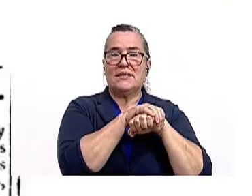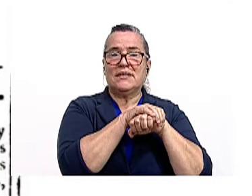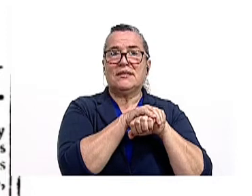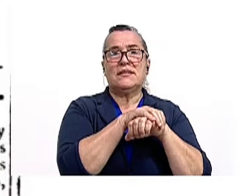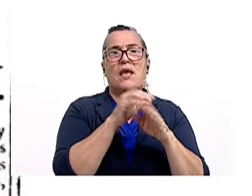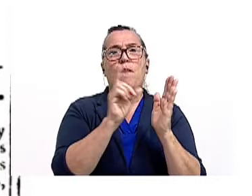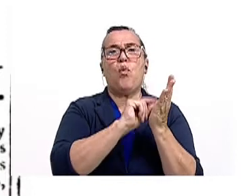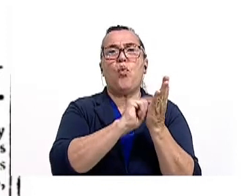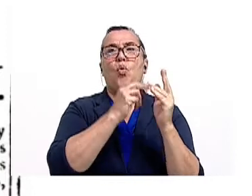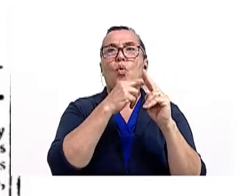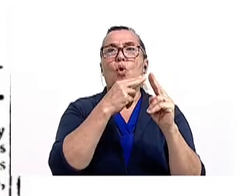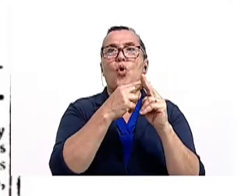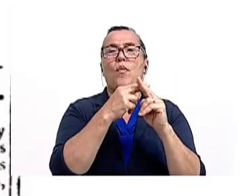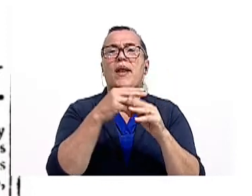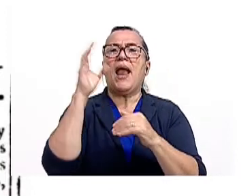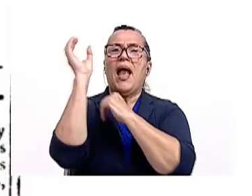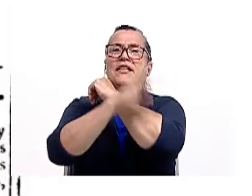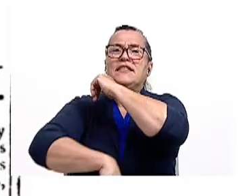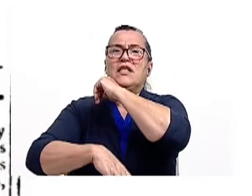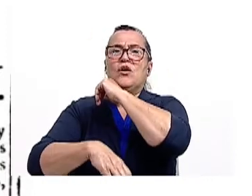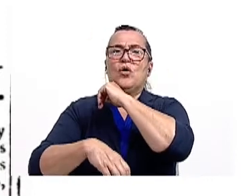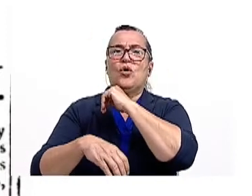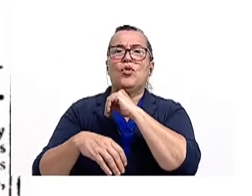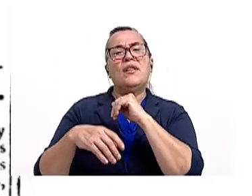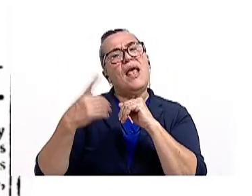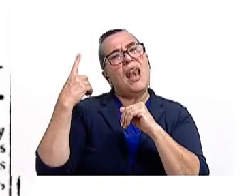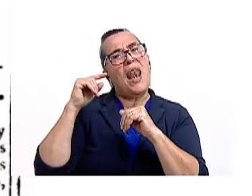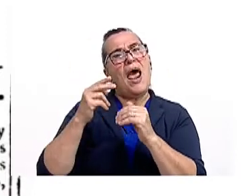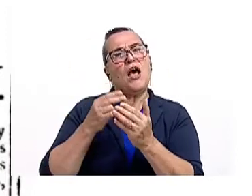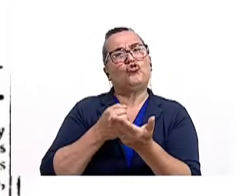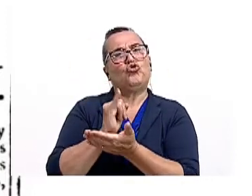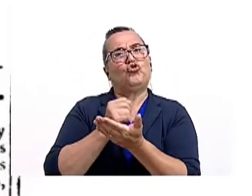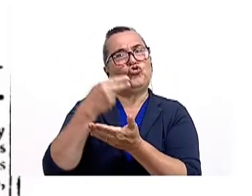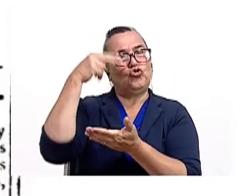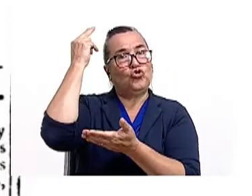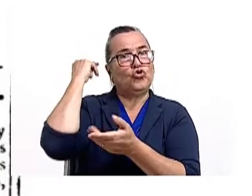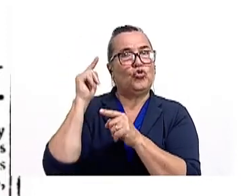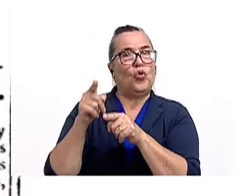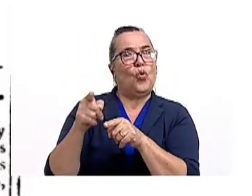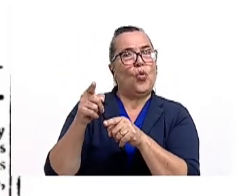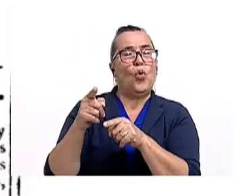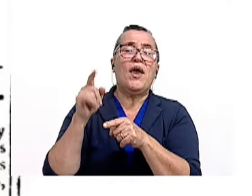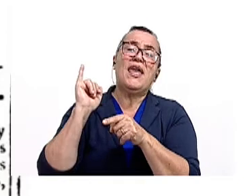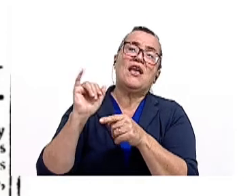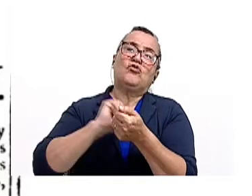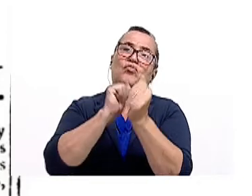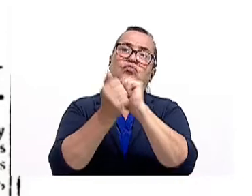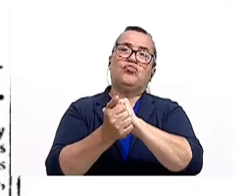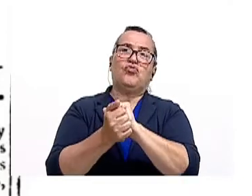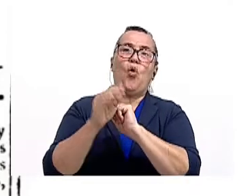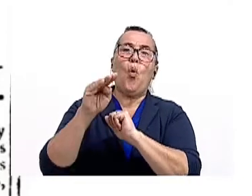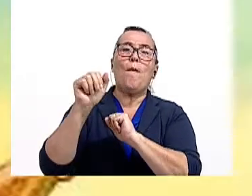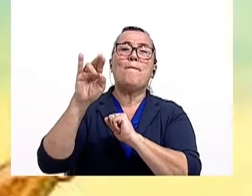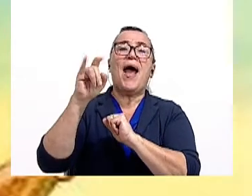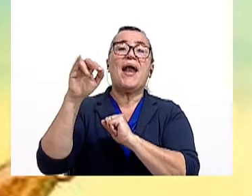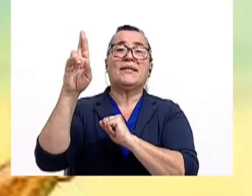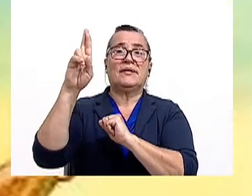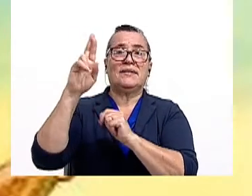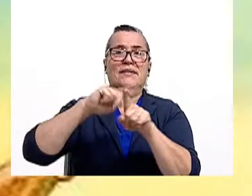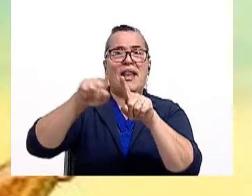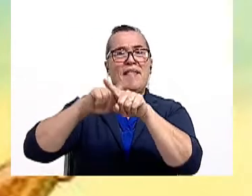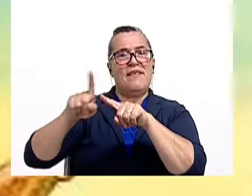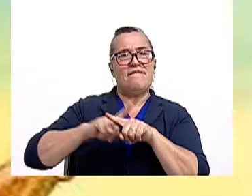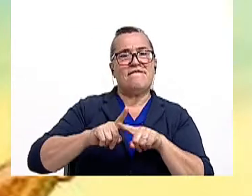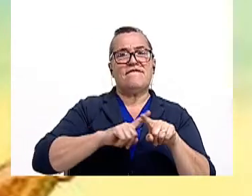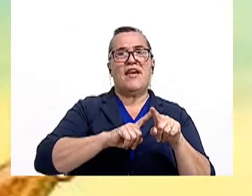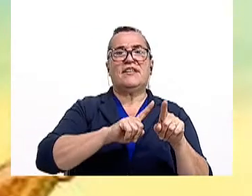con el nombre Castigo de la Sodomía, que lo convirtió en un mártir de la diversidad sexual. De